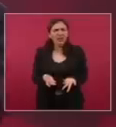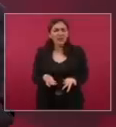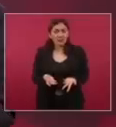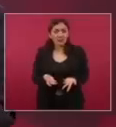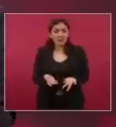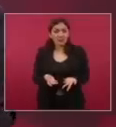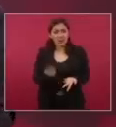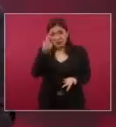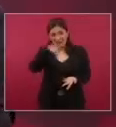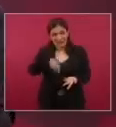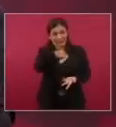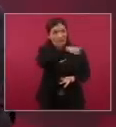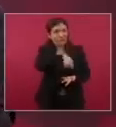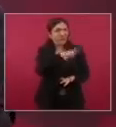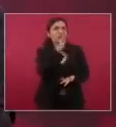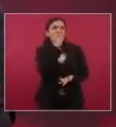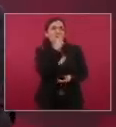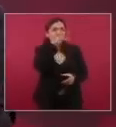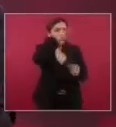para participar